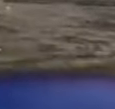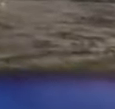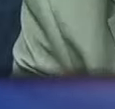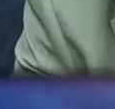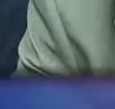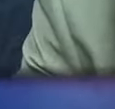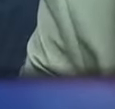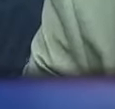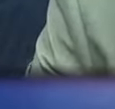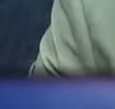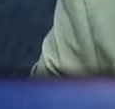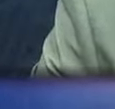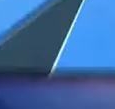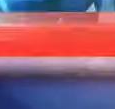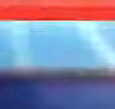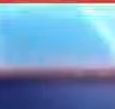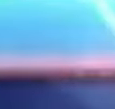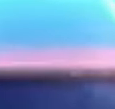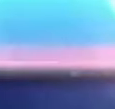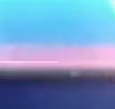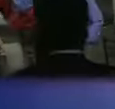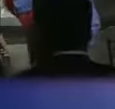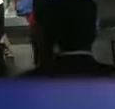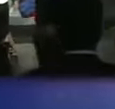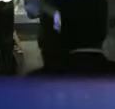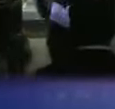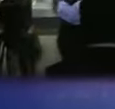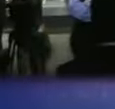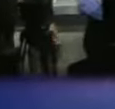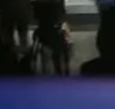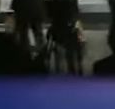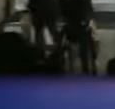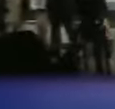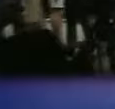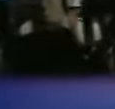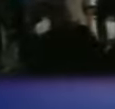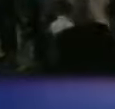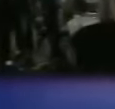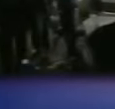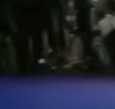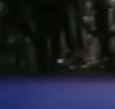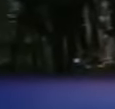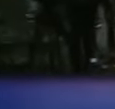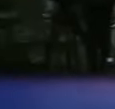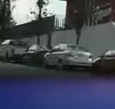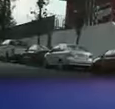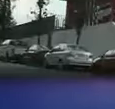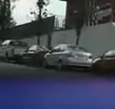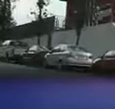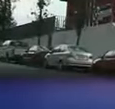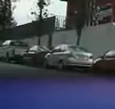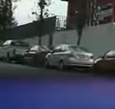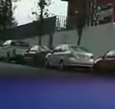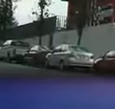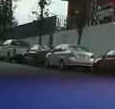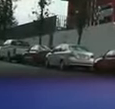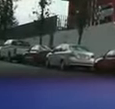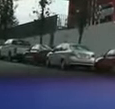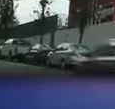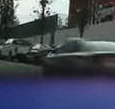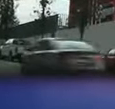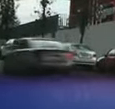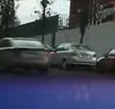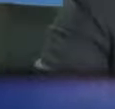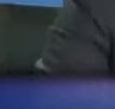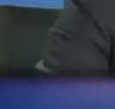millones para culminarlas. Gama TV y TC Televisión registran pérdidas por 23